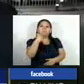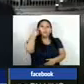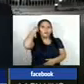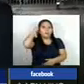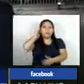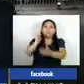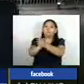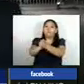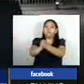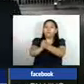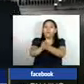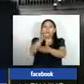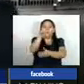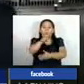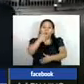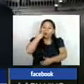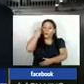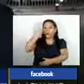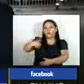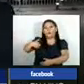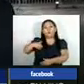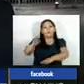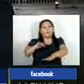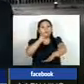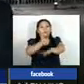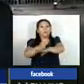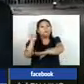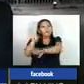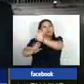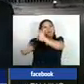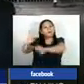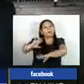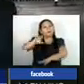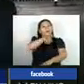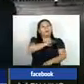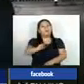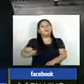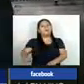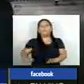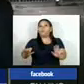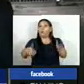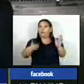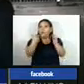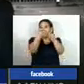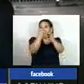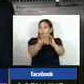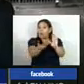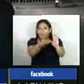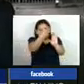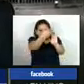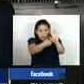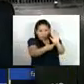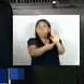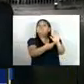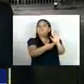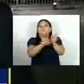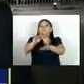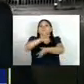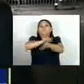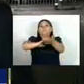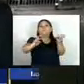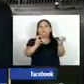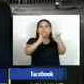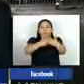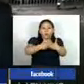Estamos hoy muy orgullosos por generar historia en El Salvador. Hoy estamos lanzando una nueva gama de productos ecológicos con menor